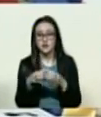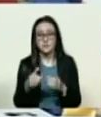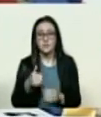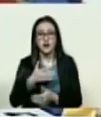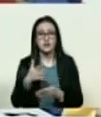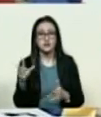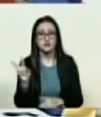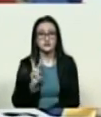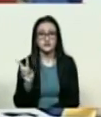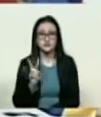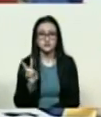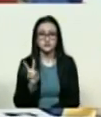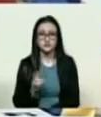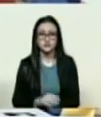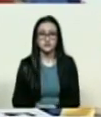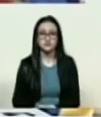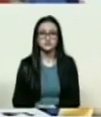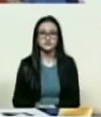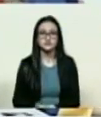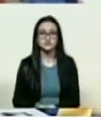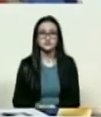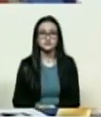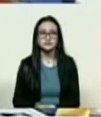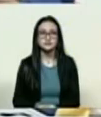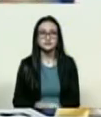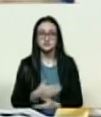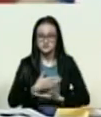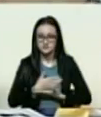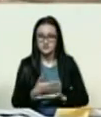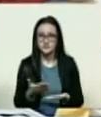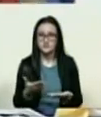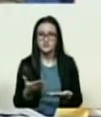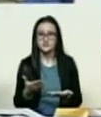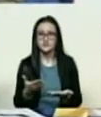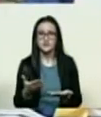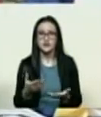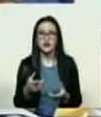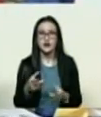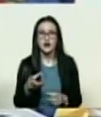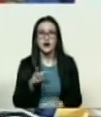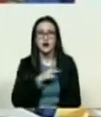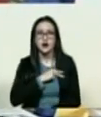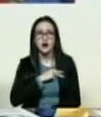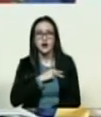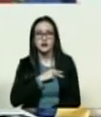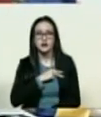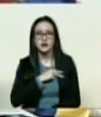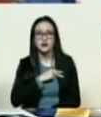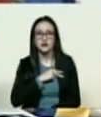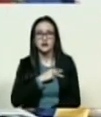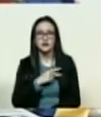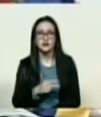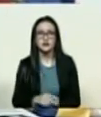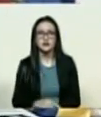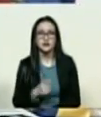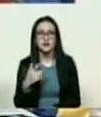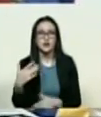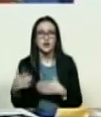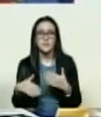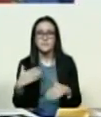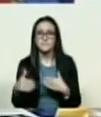Lo que nosotros estamos haciendo es ofrecer a nuestros militantes la posibilidad de tener su carnet. No tenemos duda que esto va a ser un proceso